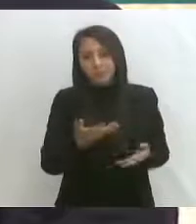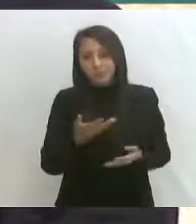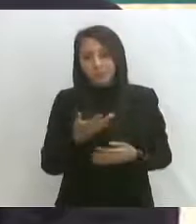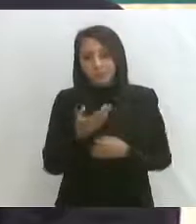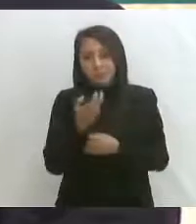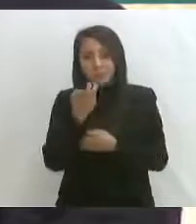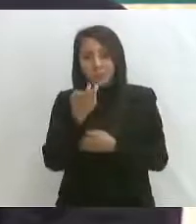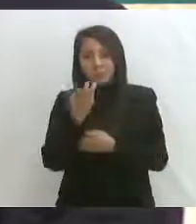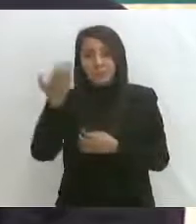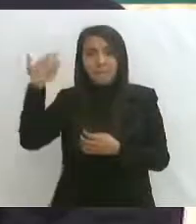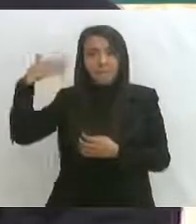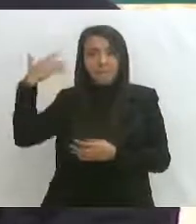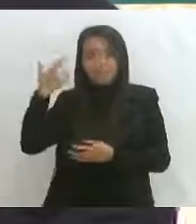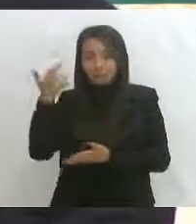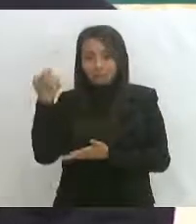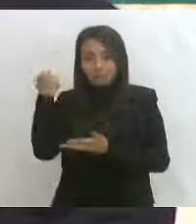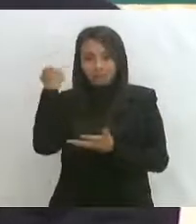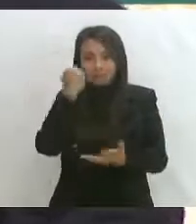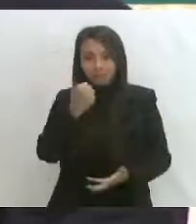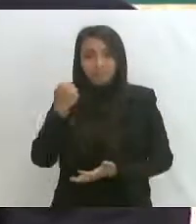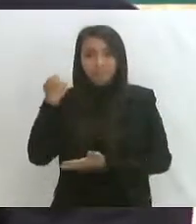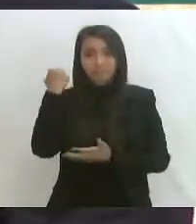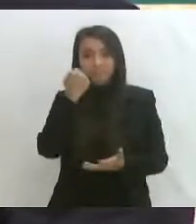era para